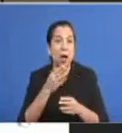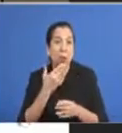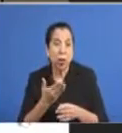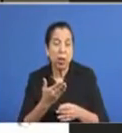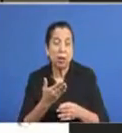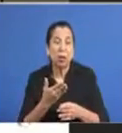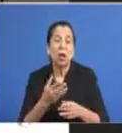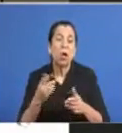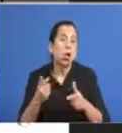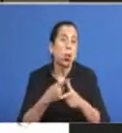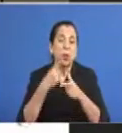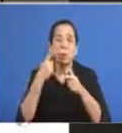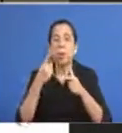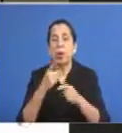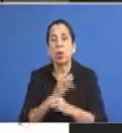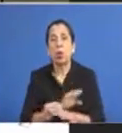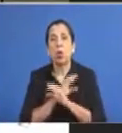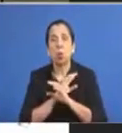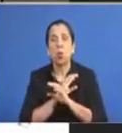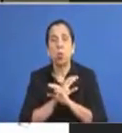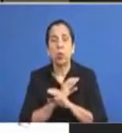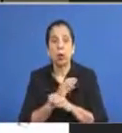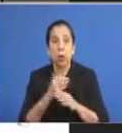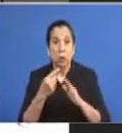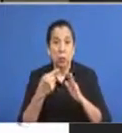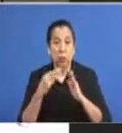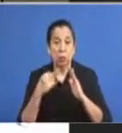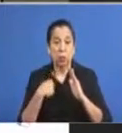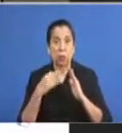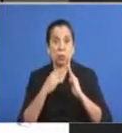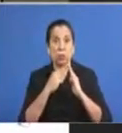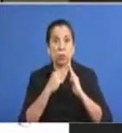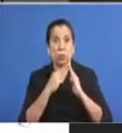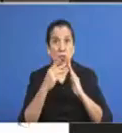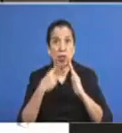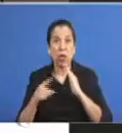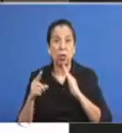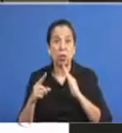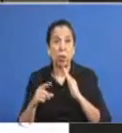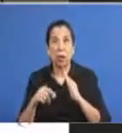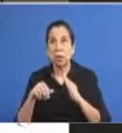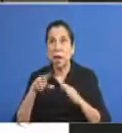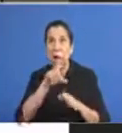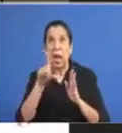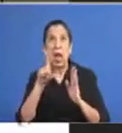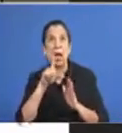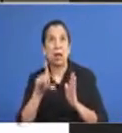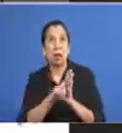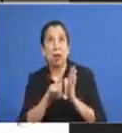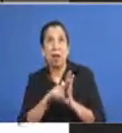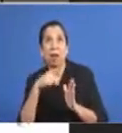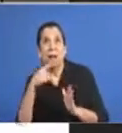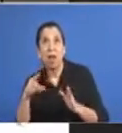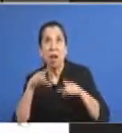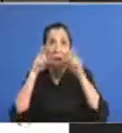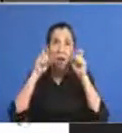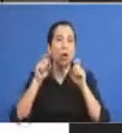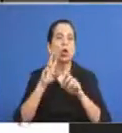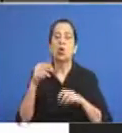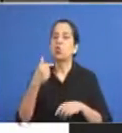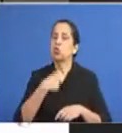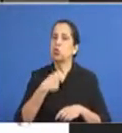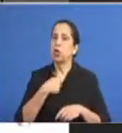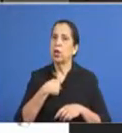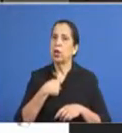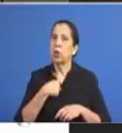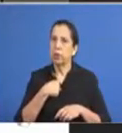de mi casa, no tiene que venir ninguna ley que me diga a mí que tengo que usar una mascarilla en nuestro mundo. Ya existen las mascarillas, ya se están diseñando, la